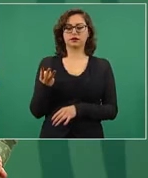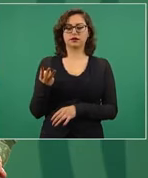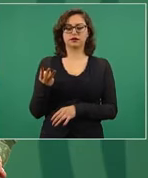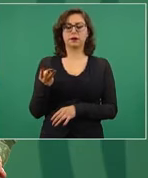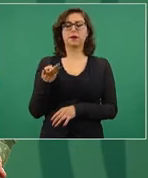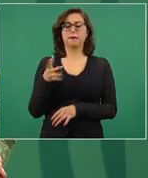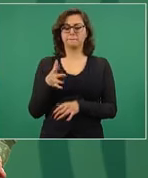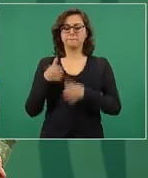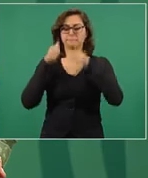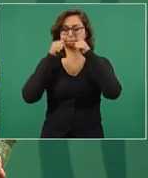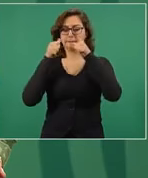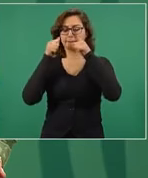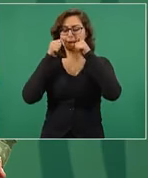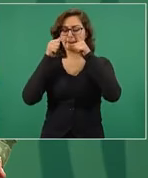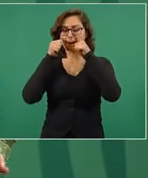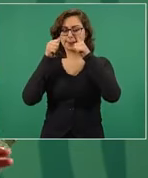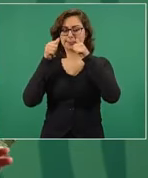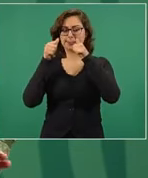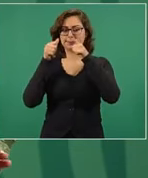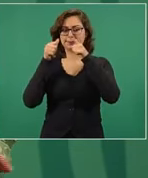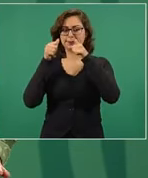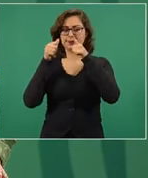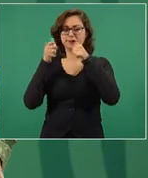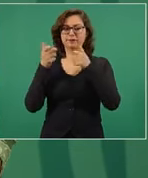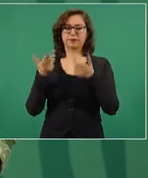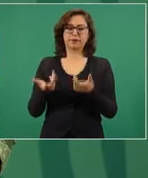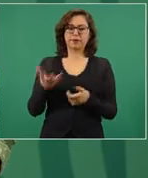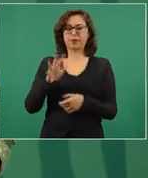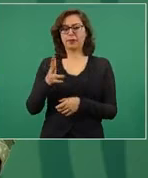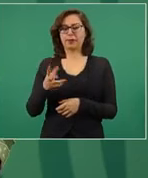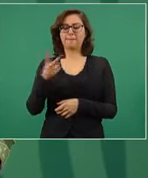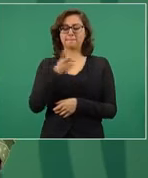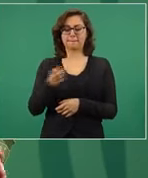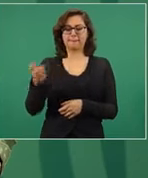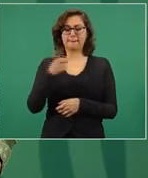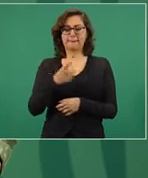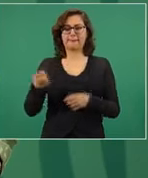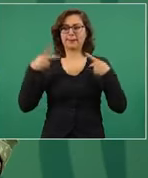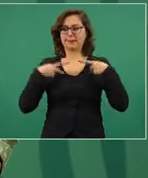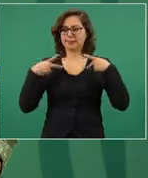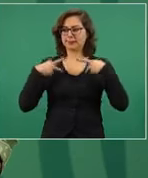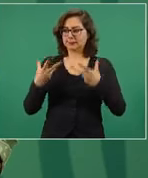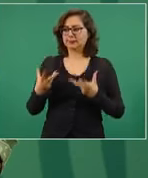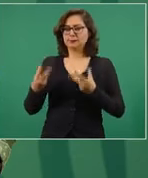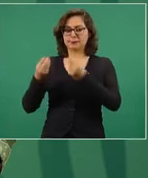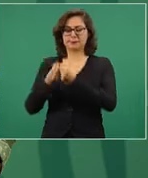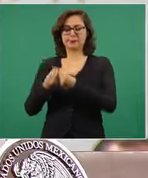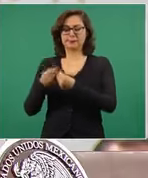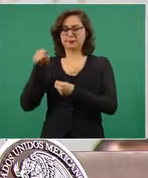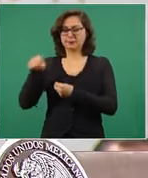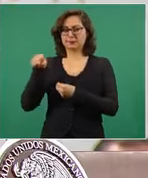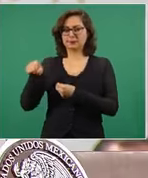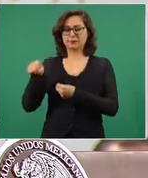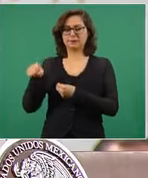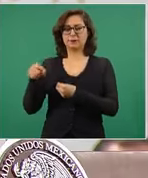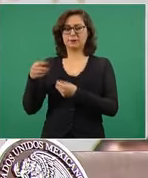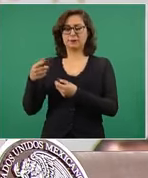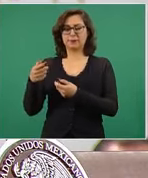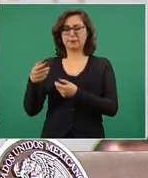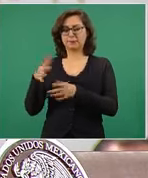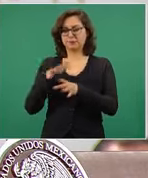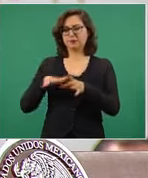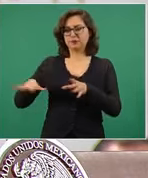pendiente de la situación, y tiene aproximadamente 200 hombres que están establecidos en la base de operaciones que